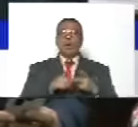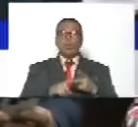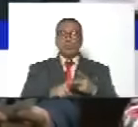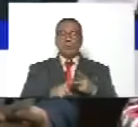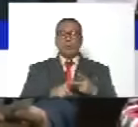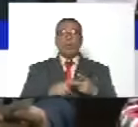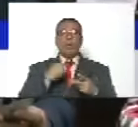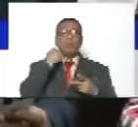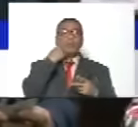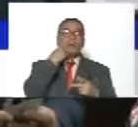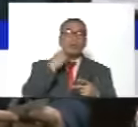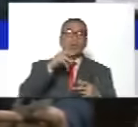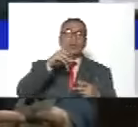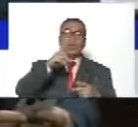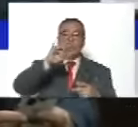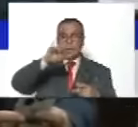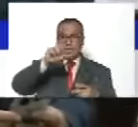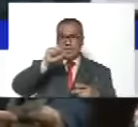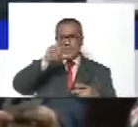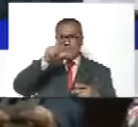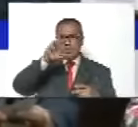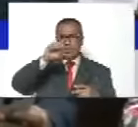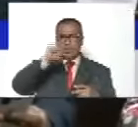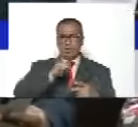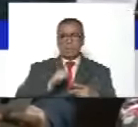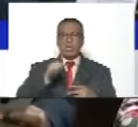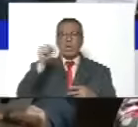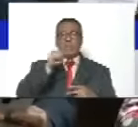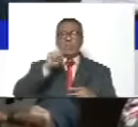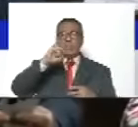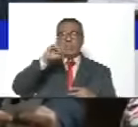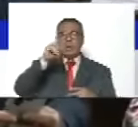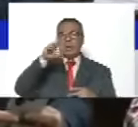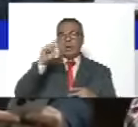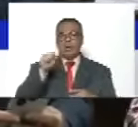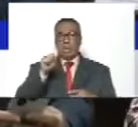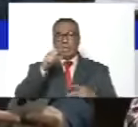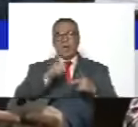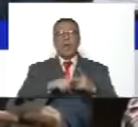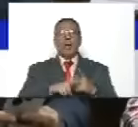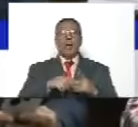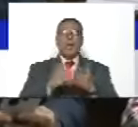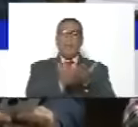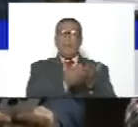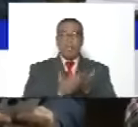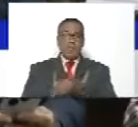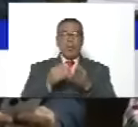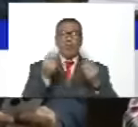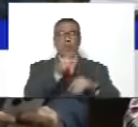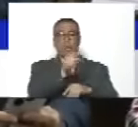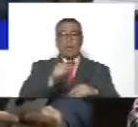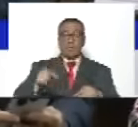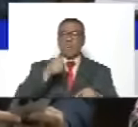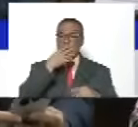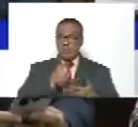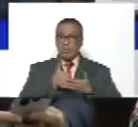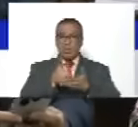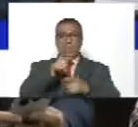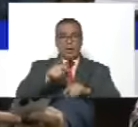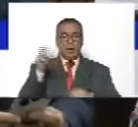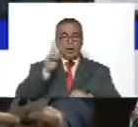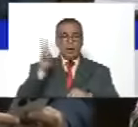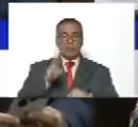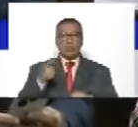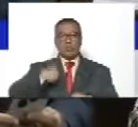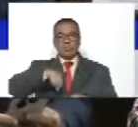los pacientes de diálisis, o con el tema del VIH-SIDA, o con el tema de cultores, educación, tantas personas que hacen el bien por Venezuela, nosotros